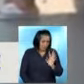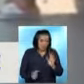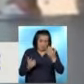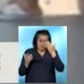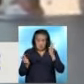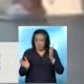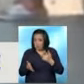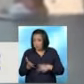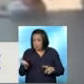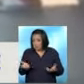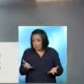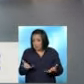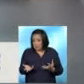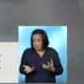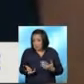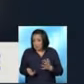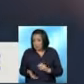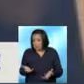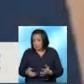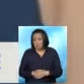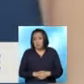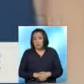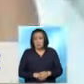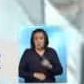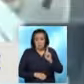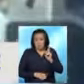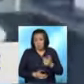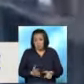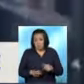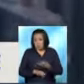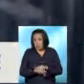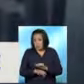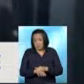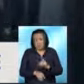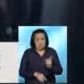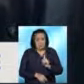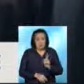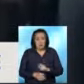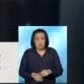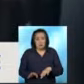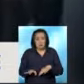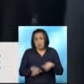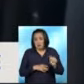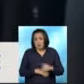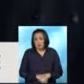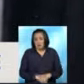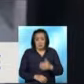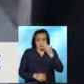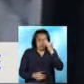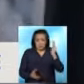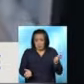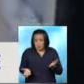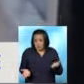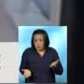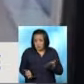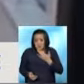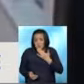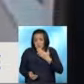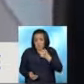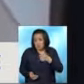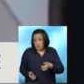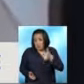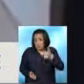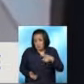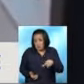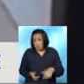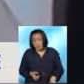saben exactamente qué es lo que quiere. Uno de ellos le hace un cariño, pero la mascota solo se retira. Nadie sabe hasta ahora a quién le pertenece